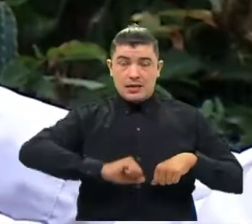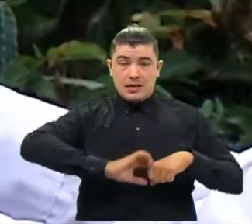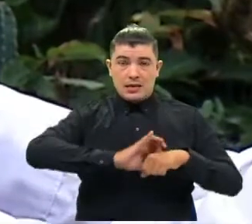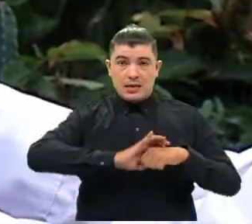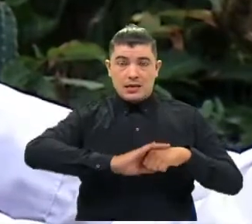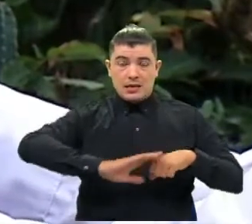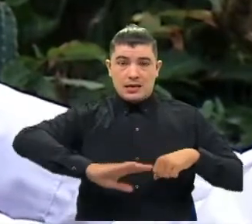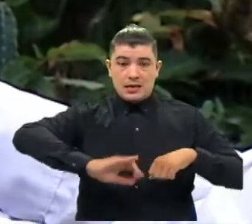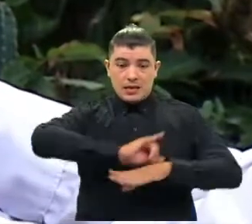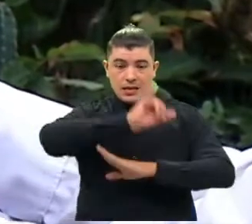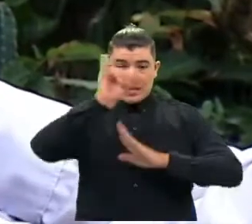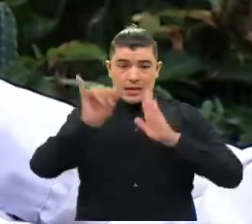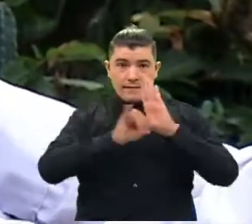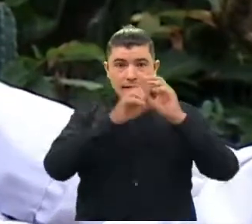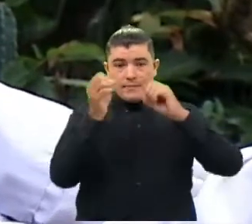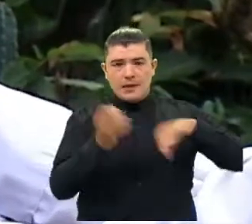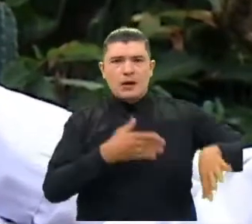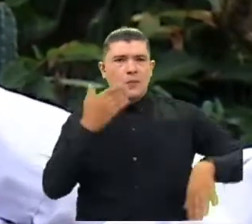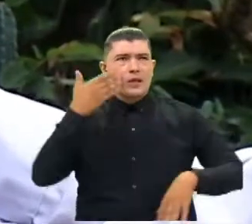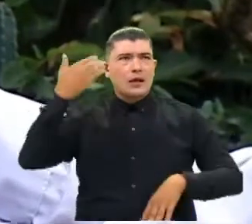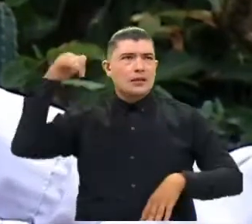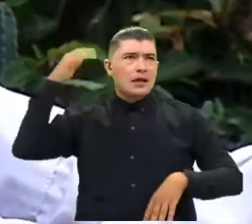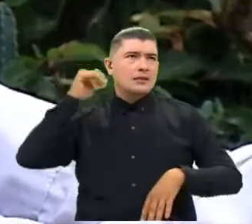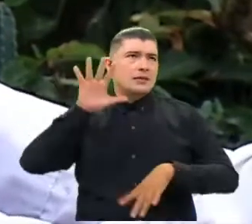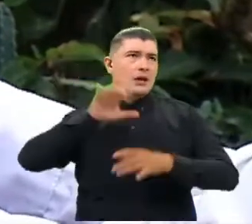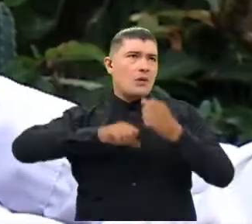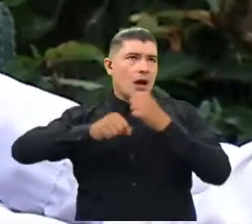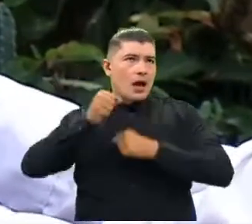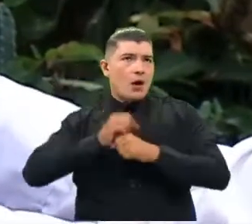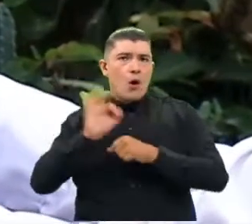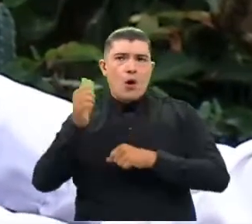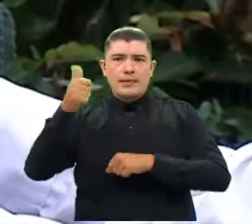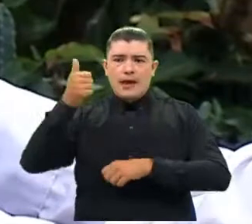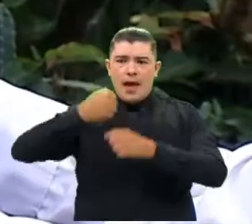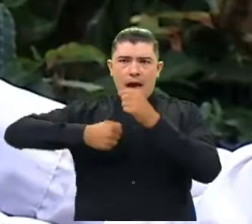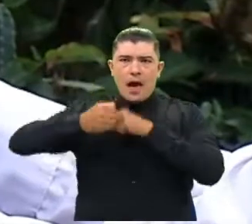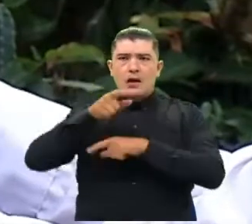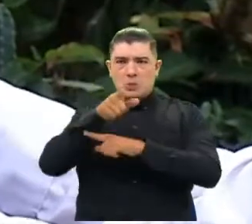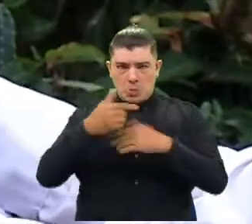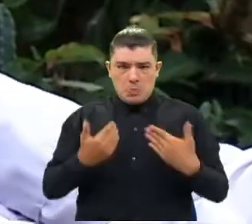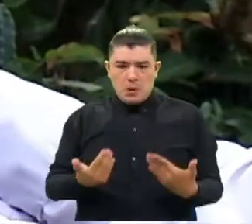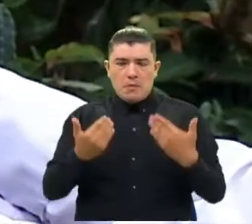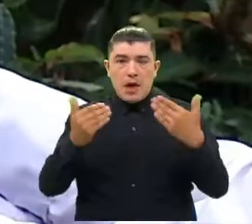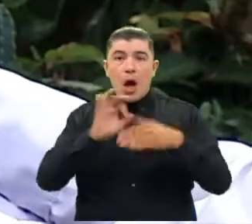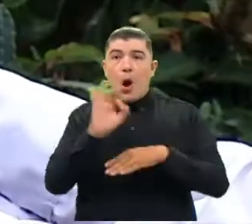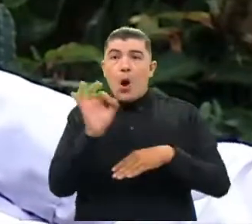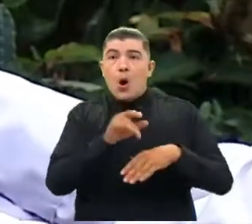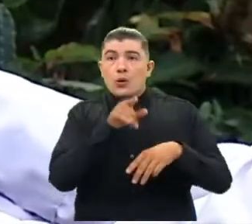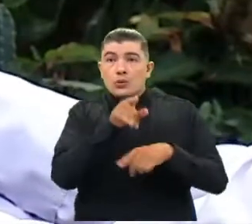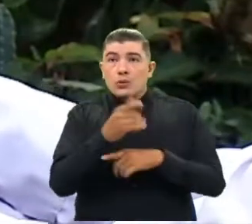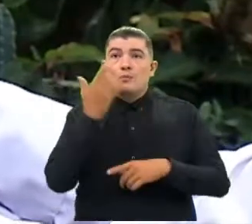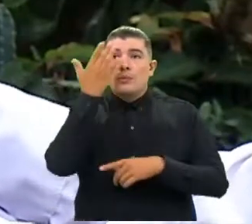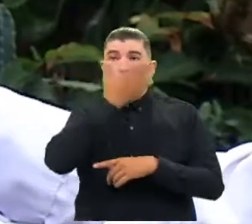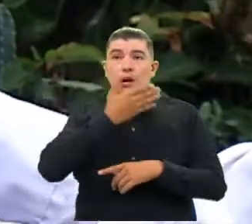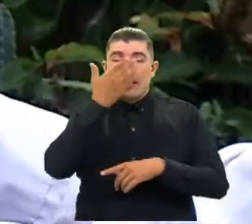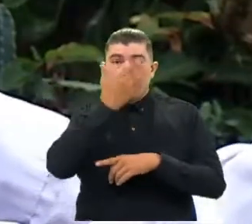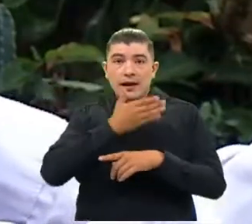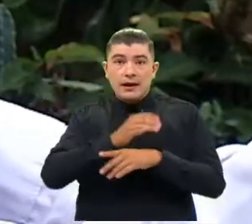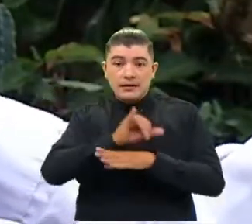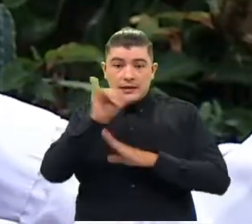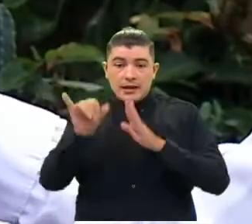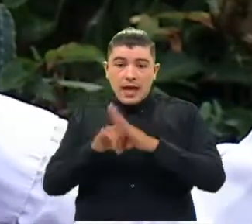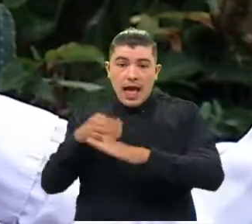presentó los resultados de interés hace más de cinco años hace más de diez años le sirven y si presentó las obras de liszt es antes del año